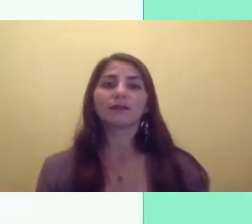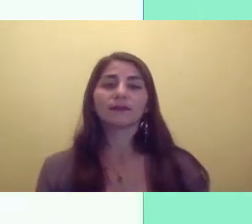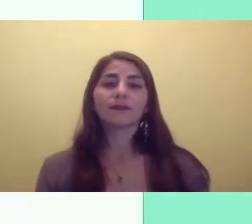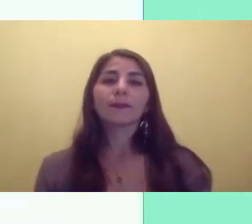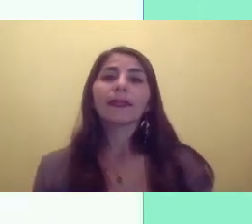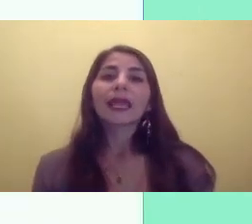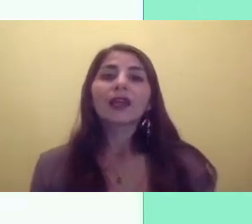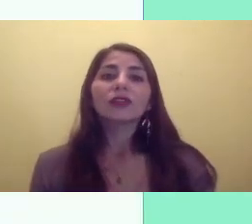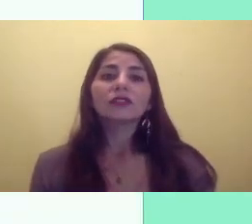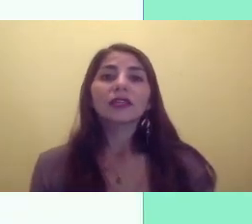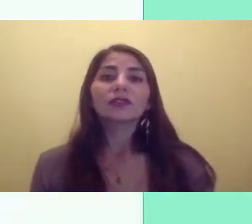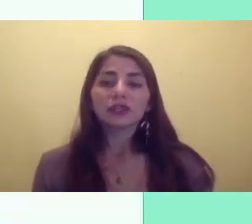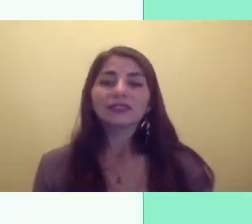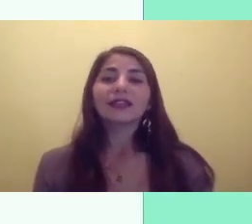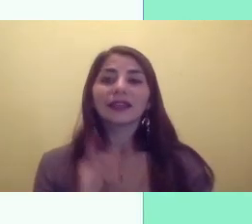de señas.